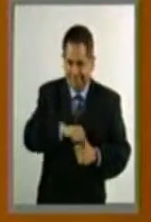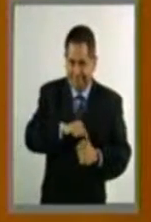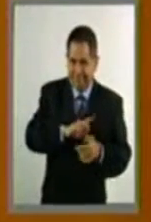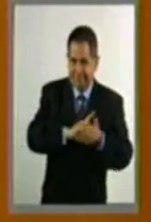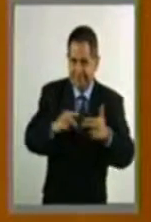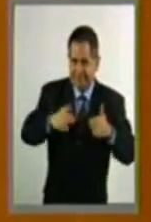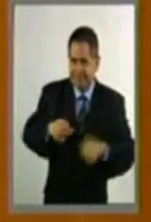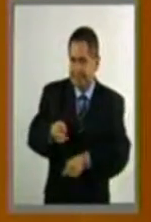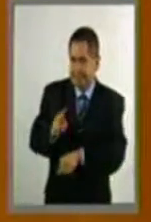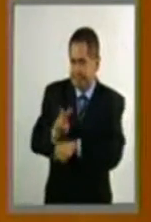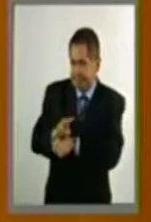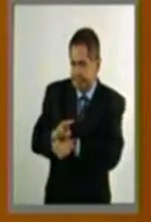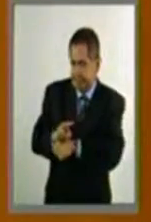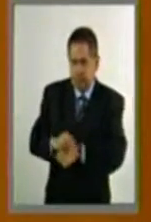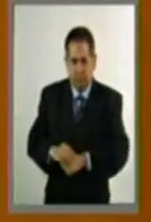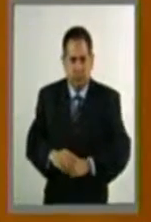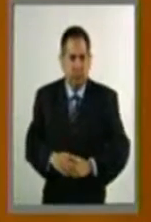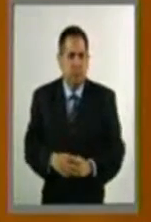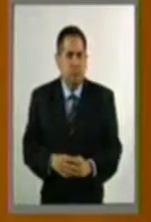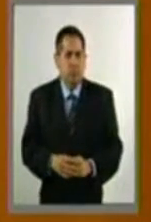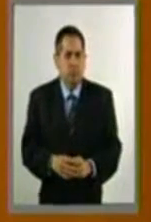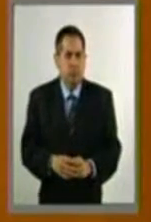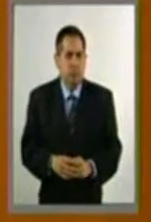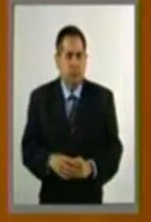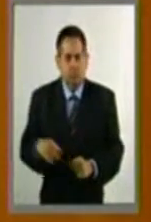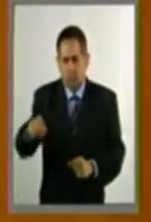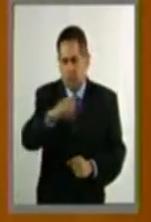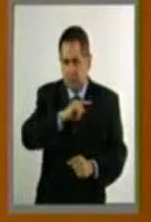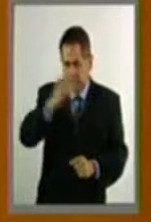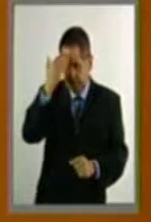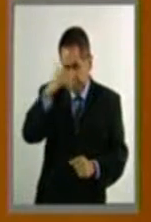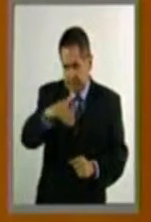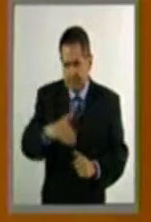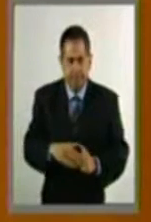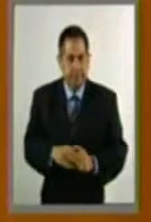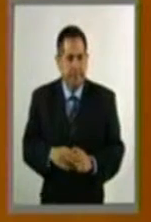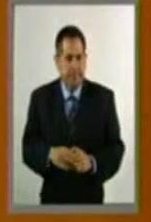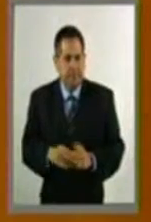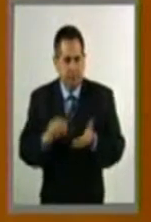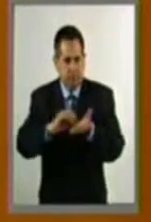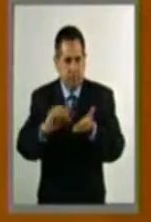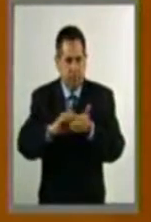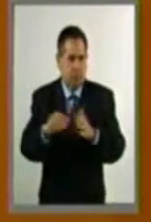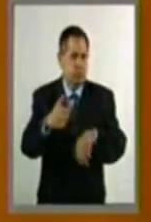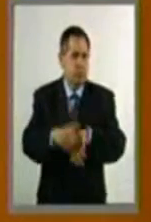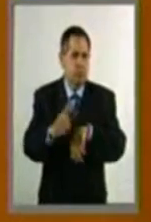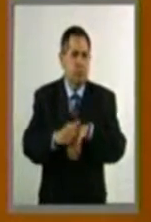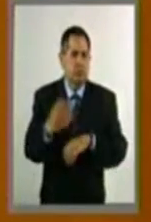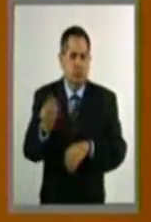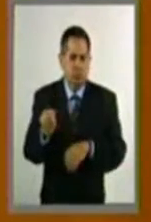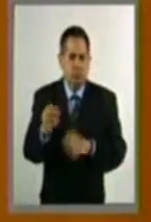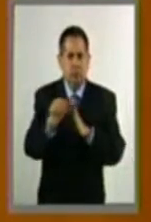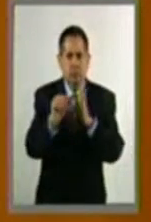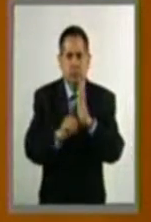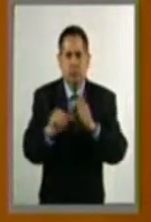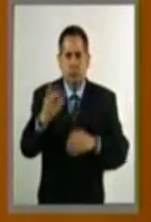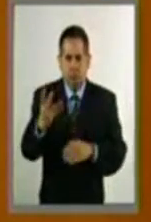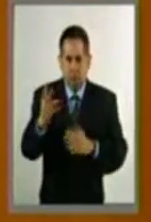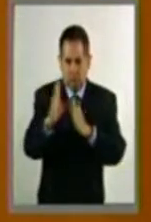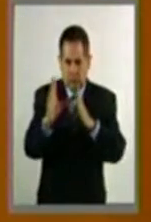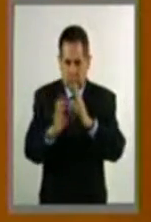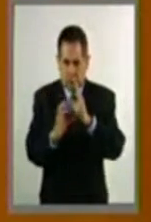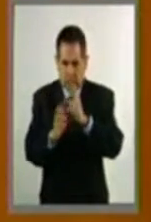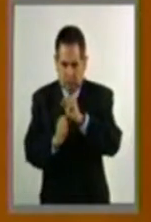la niñez. Como ustedes conocen, el párrafo 9º vigente del artículo 4